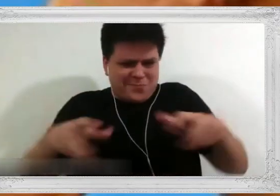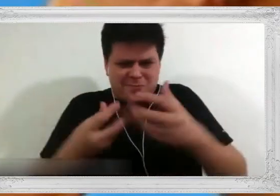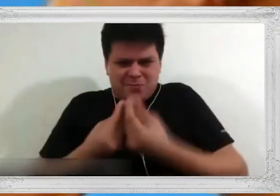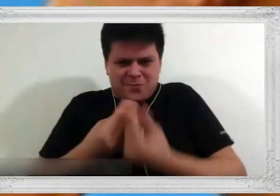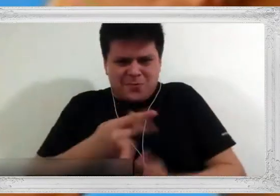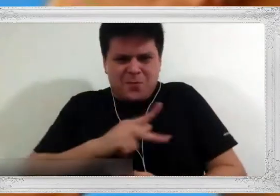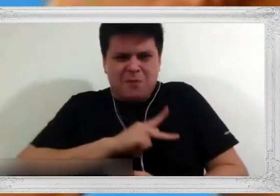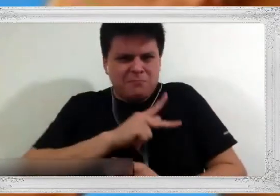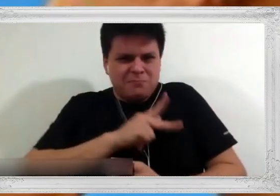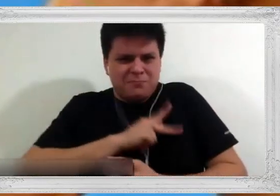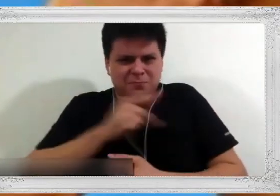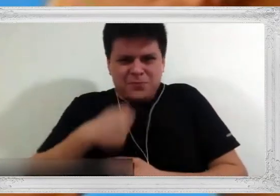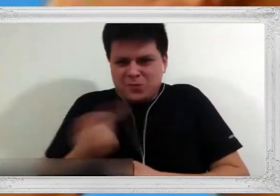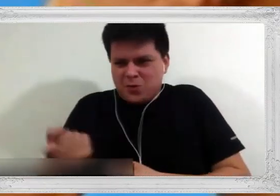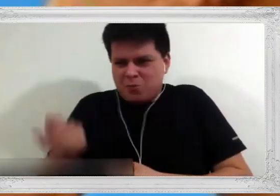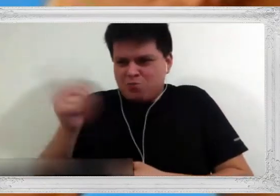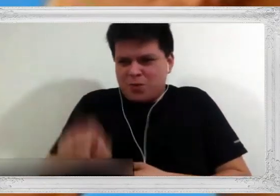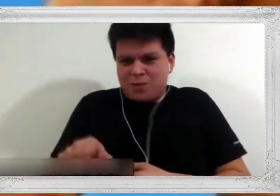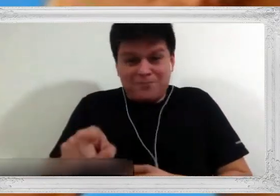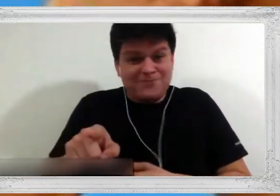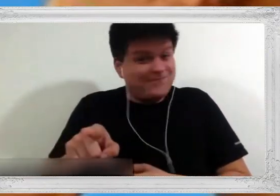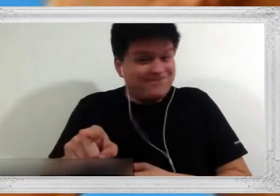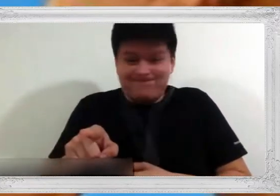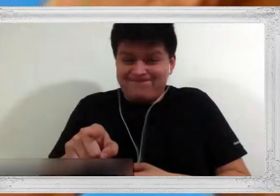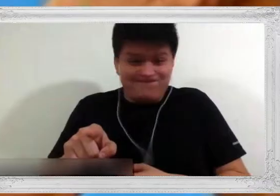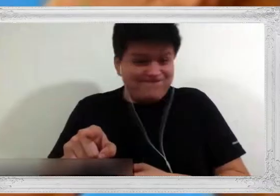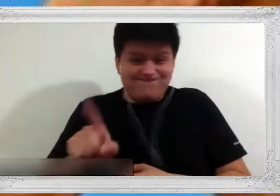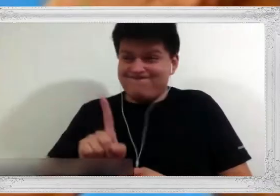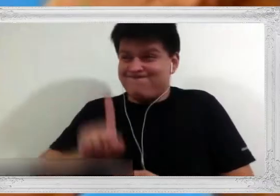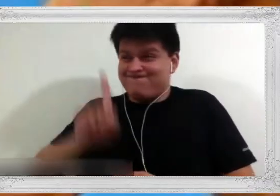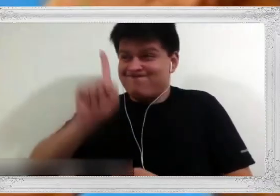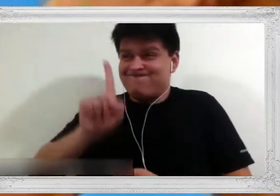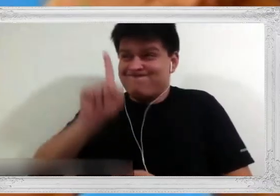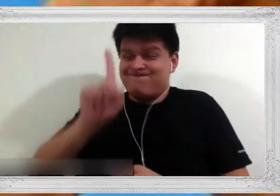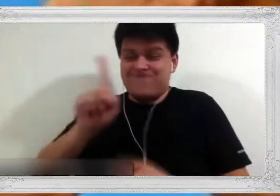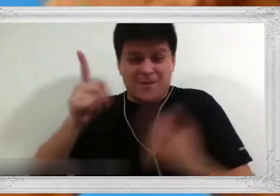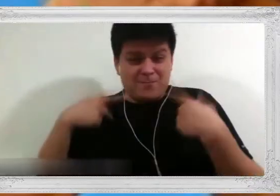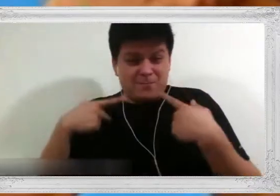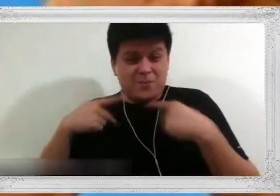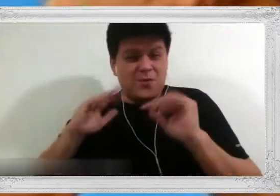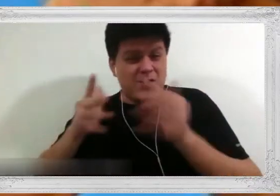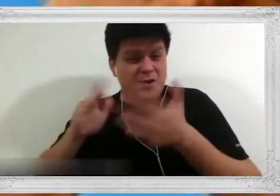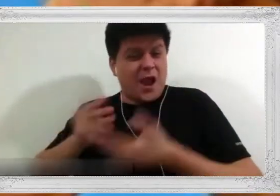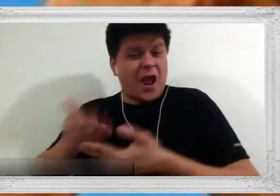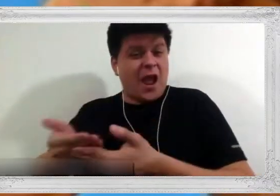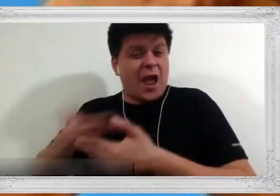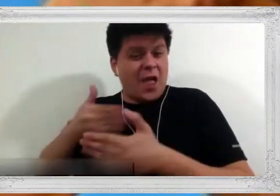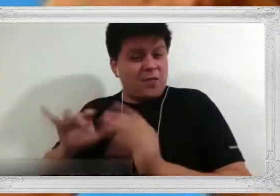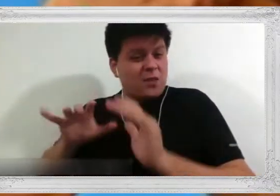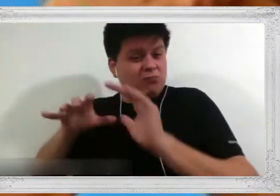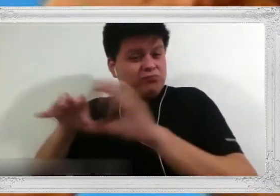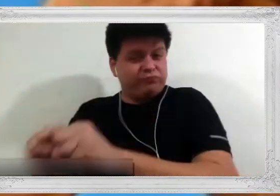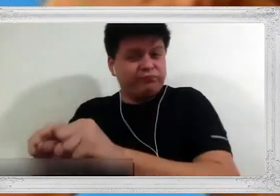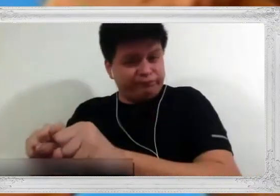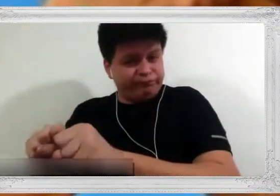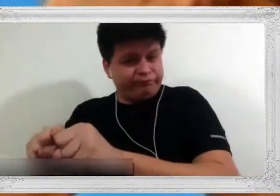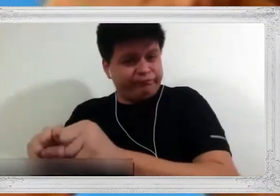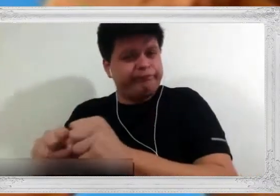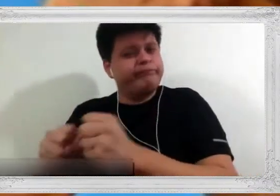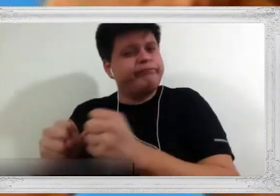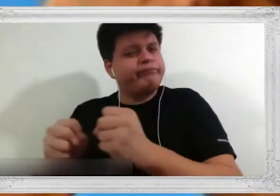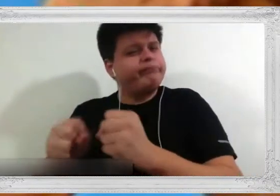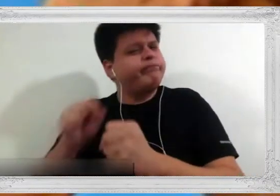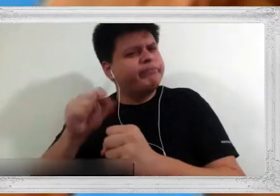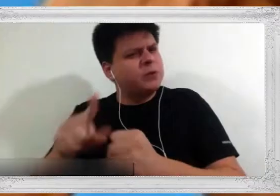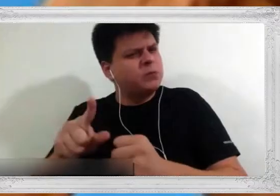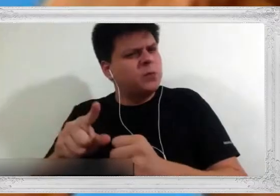quienes ya lo han reservado. Con la imagen del cáliz, les da la posibilidad de asociarse completamente